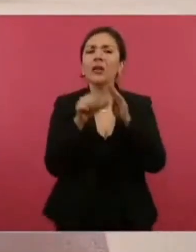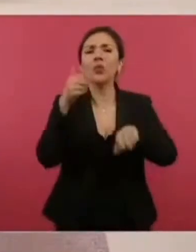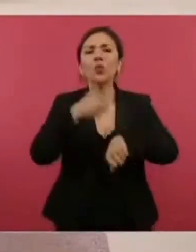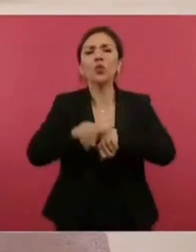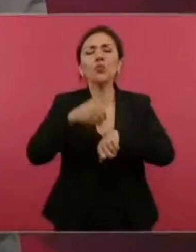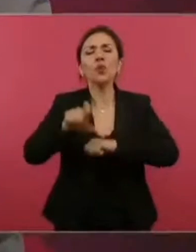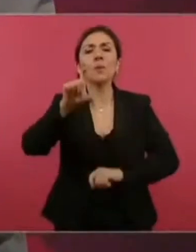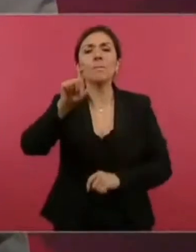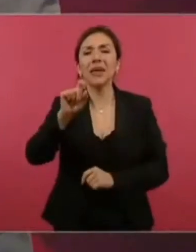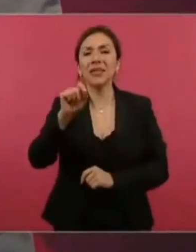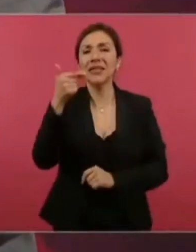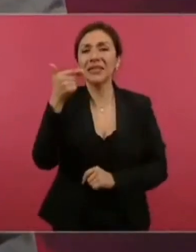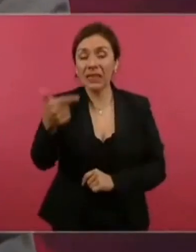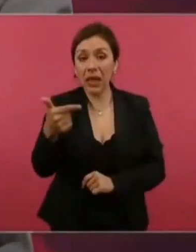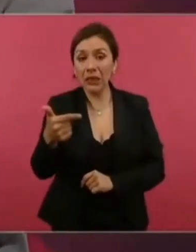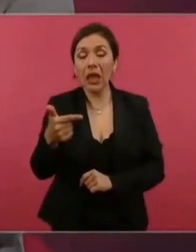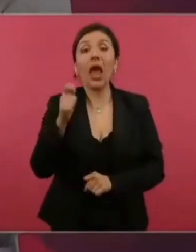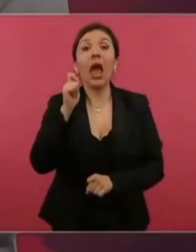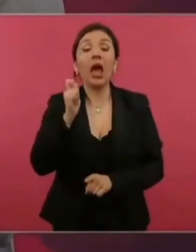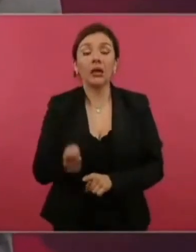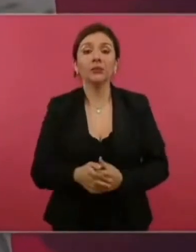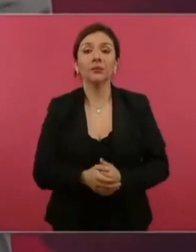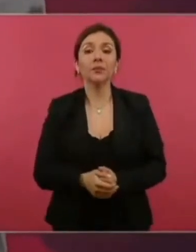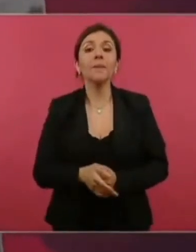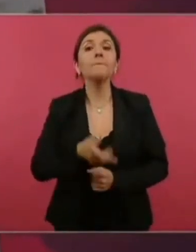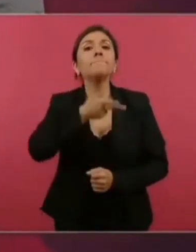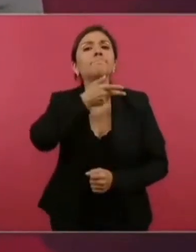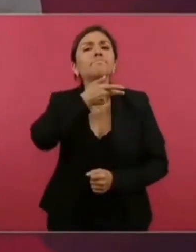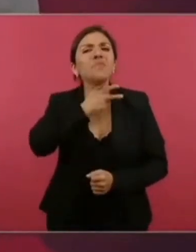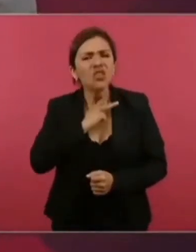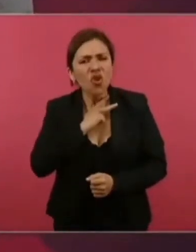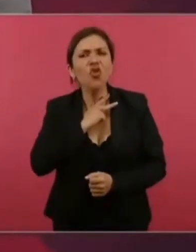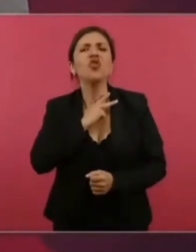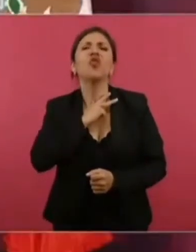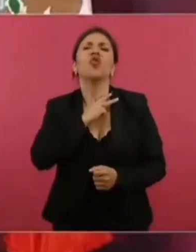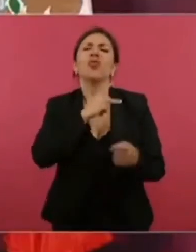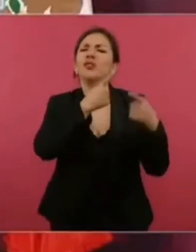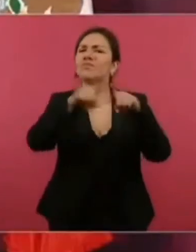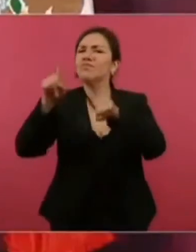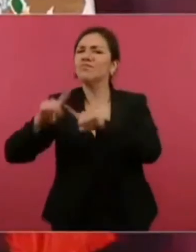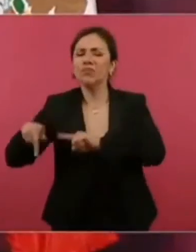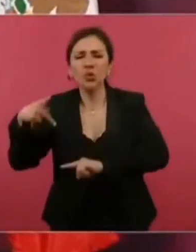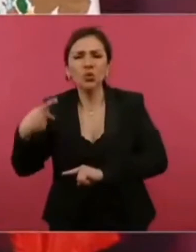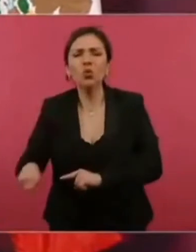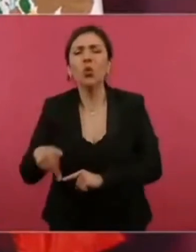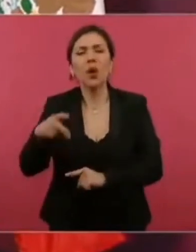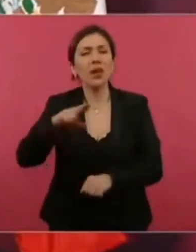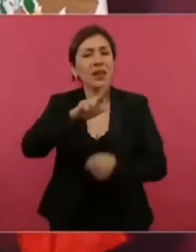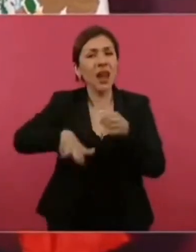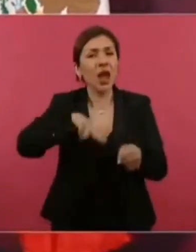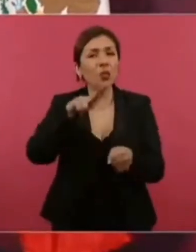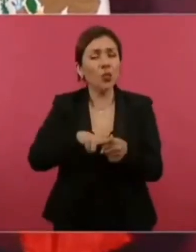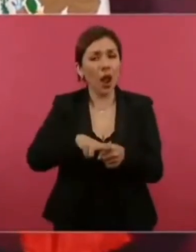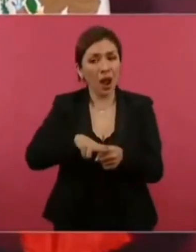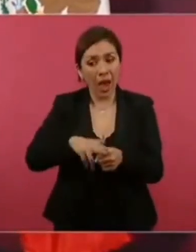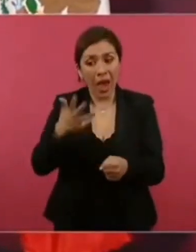27 que el petróleo y todos los recursos naturales del subsuelo